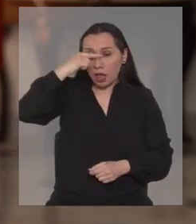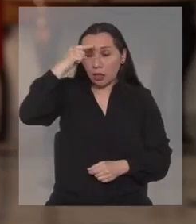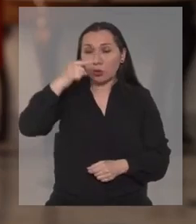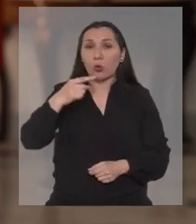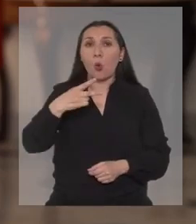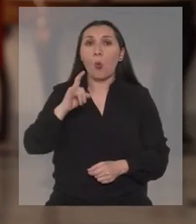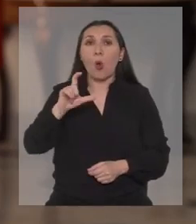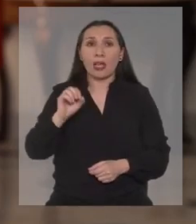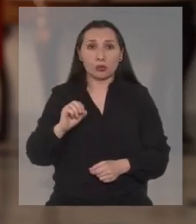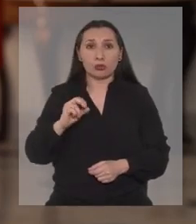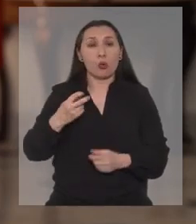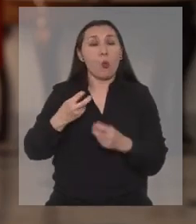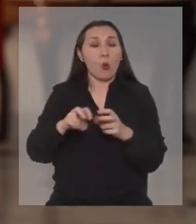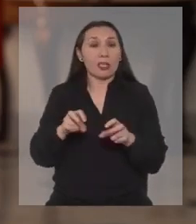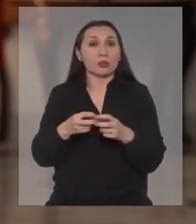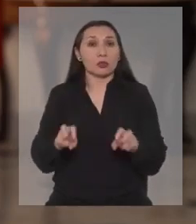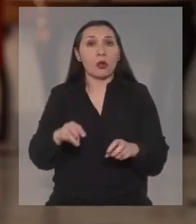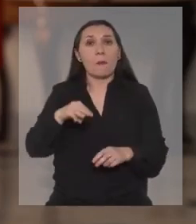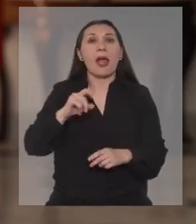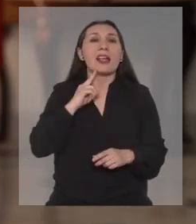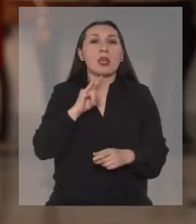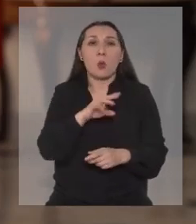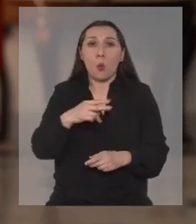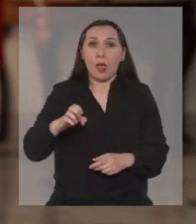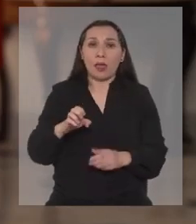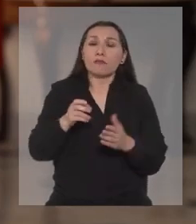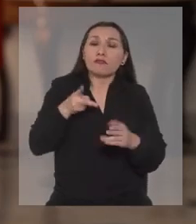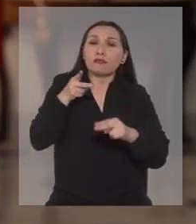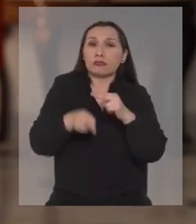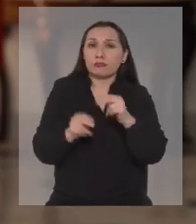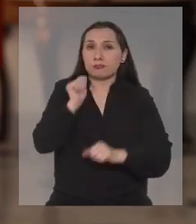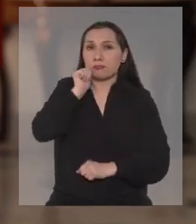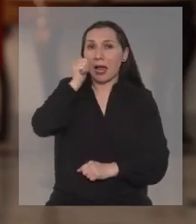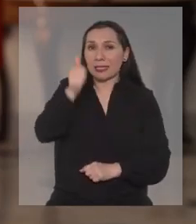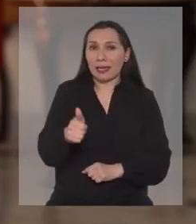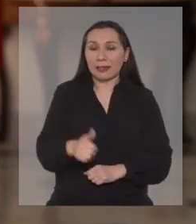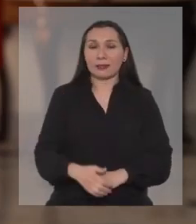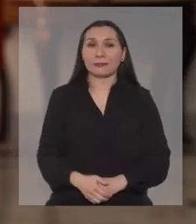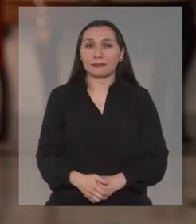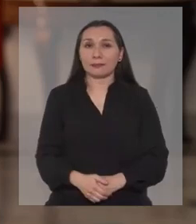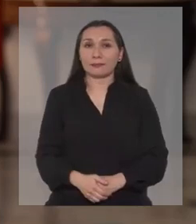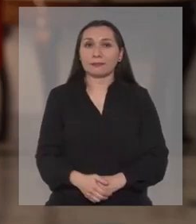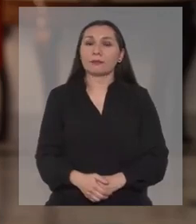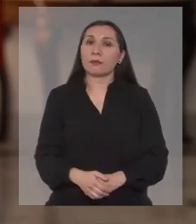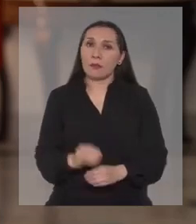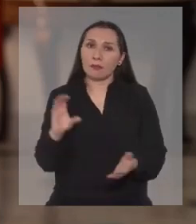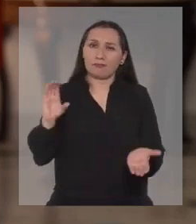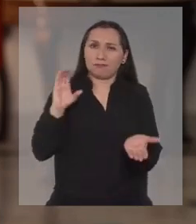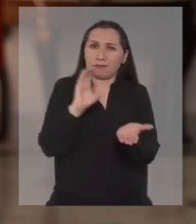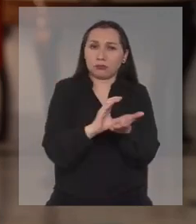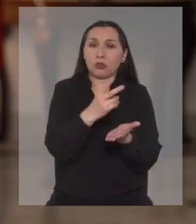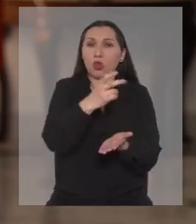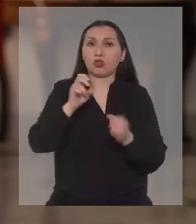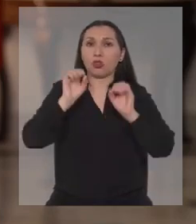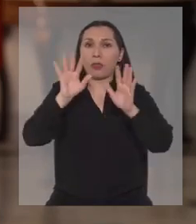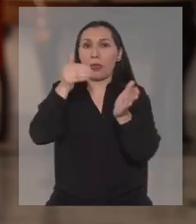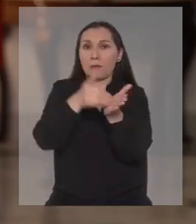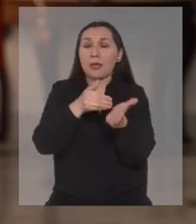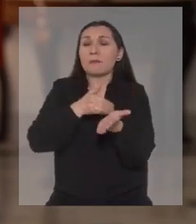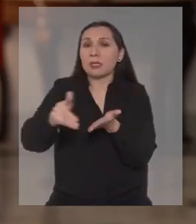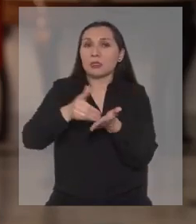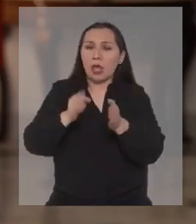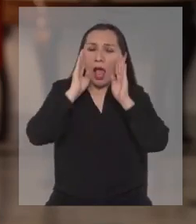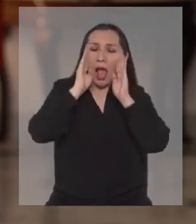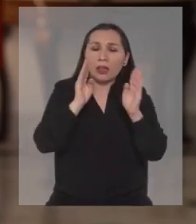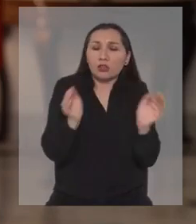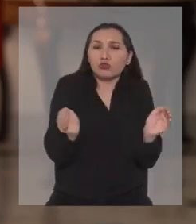Antonio huasco y el de maquehue que se inaugurará el día de mañana vamos a inyectar además 210,000